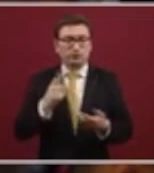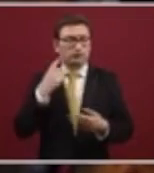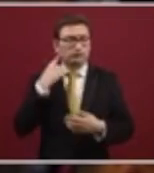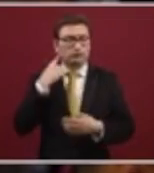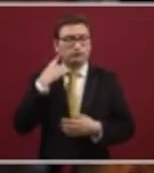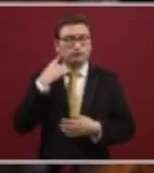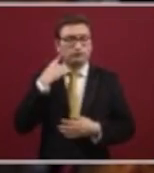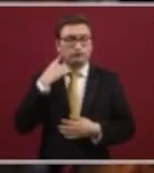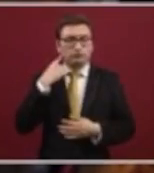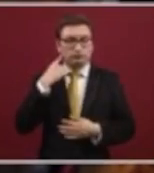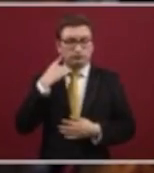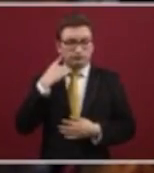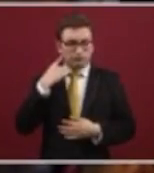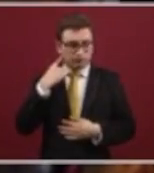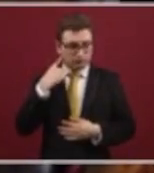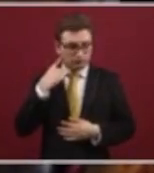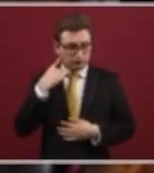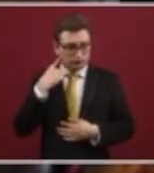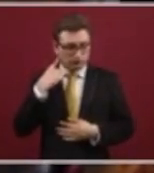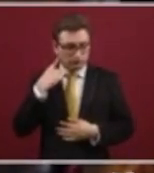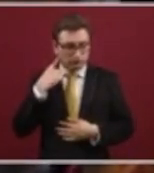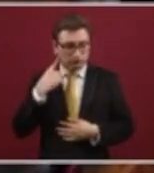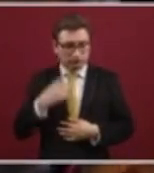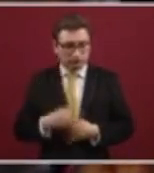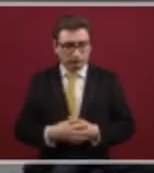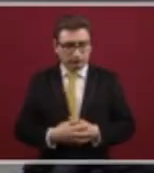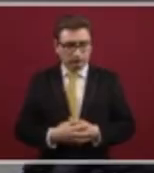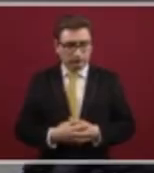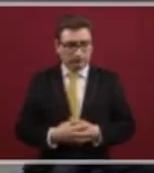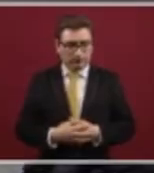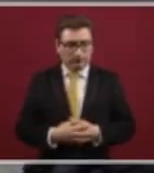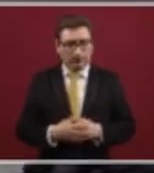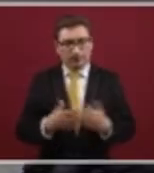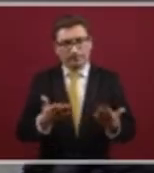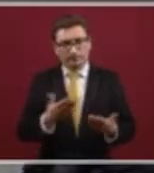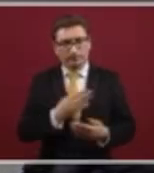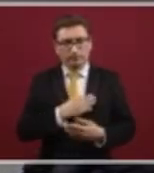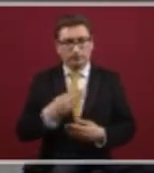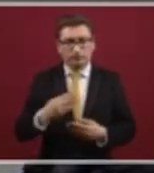torre tratando de tener crecimiento. Y bueno, las bases de desarrollo,